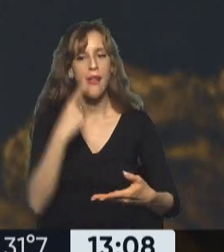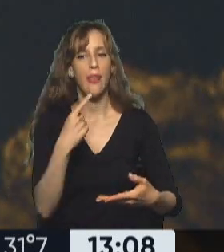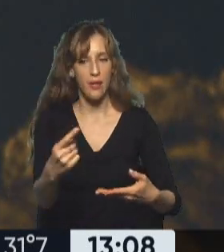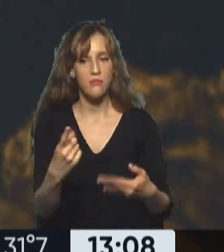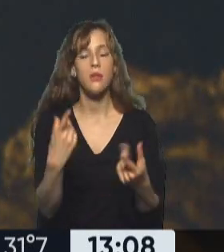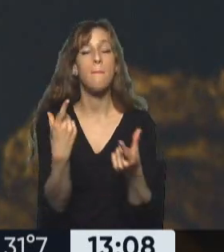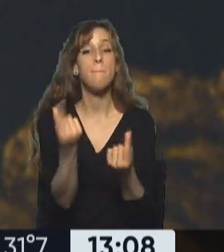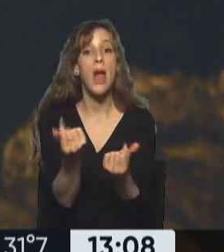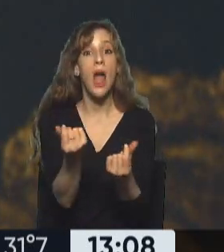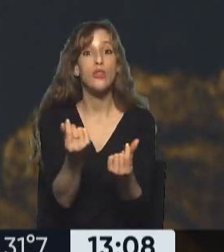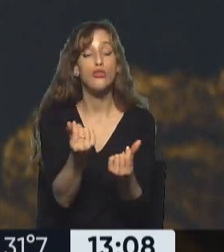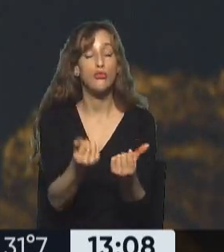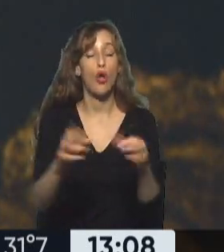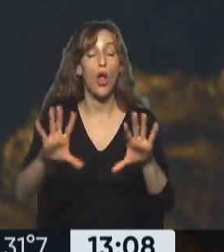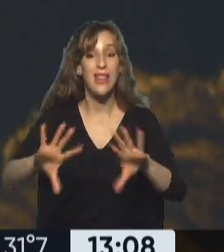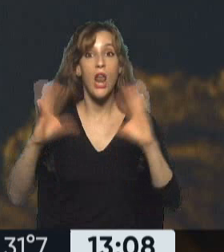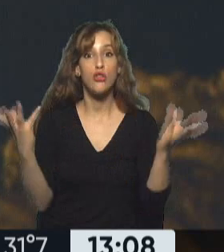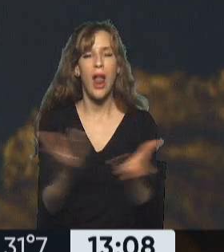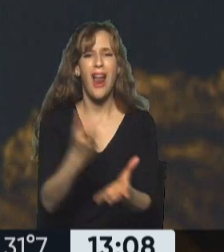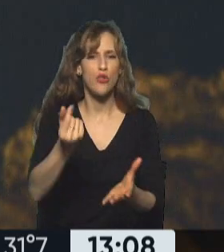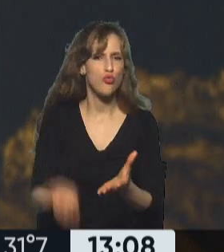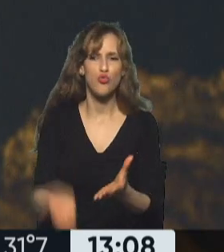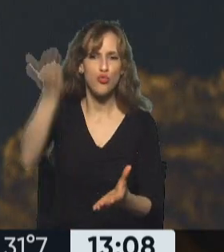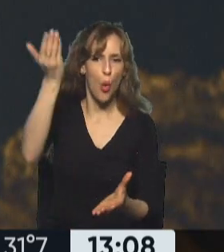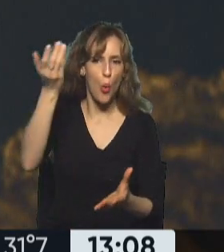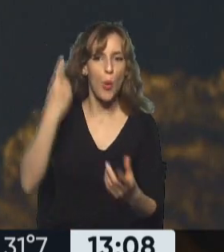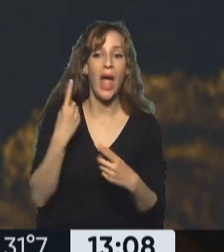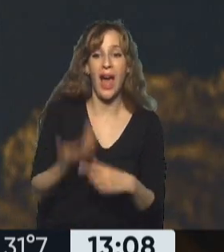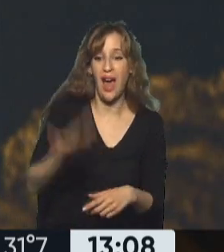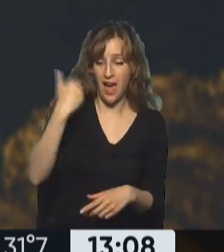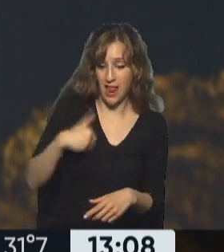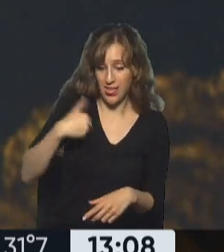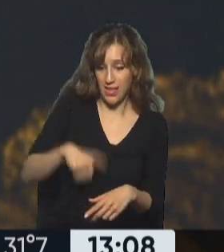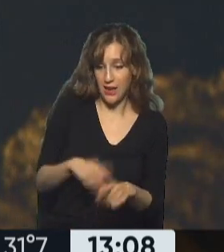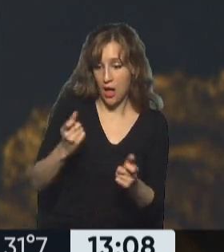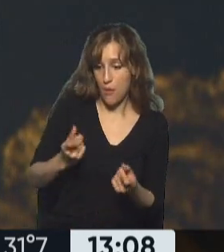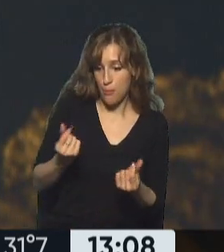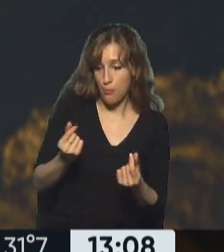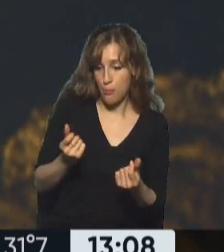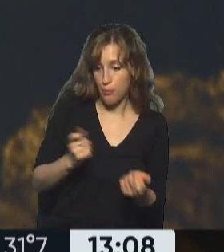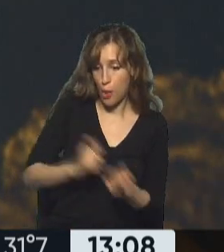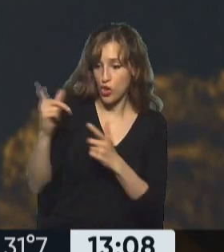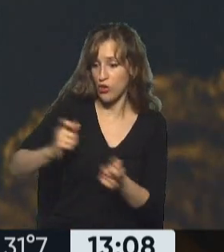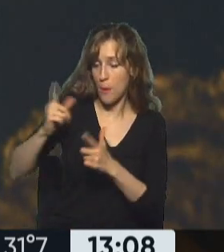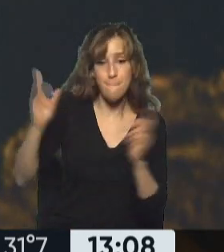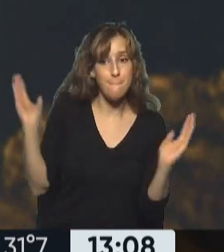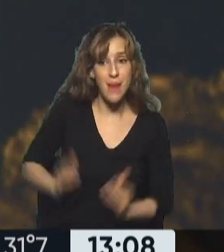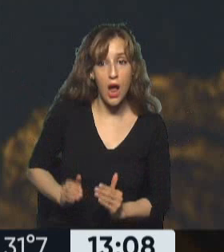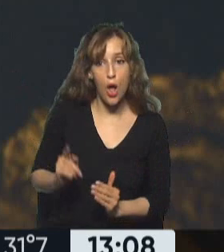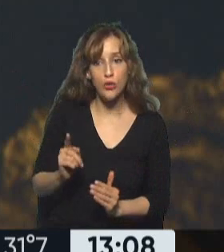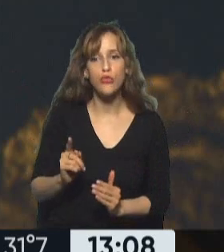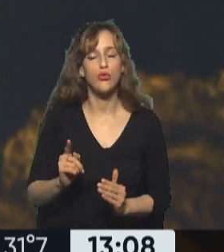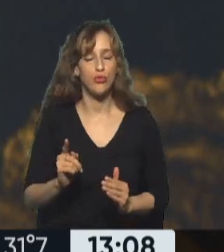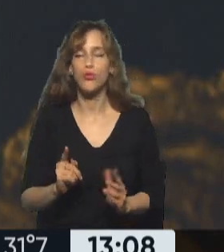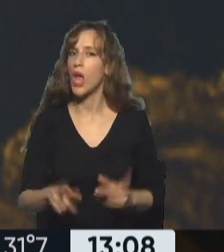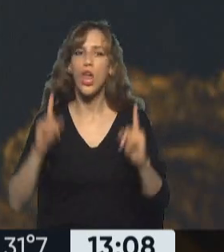nivel internacional, Argentina exportando menos, exportando unas 490.000 toneladas entre enero y octubre, en los primeros 10 meses,